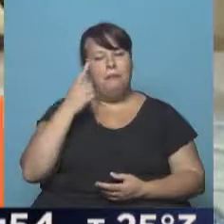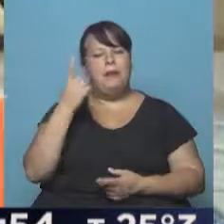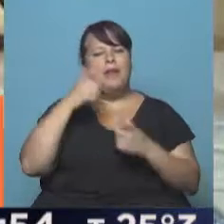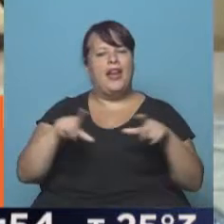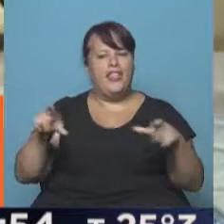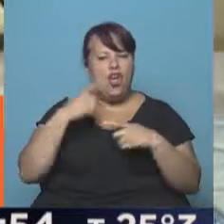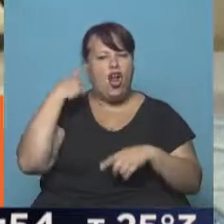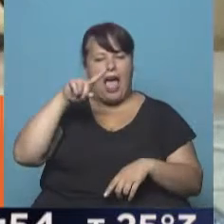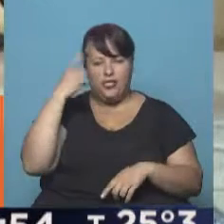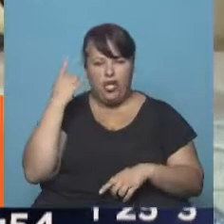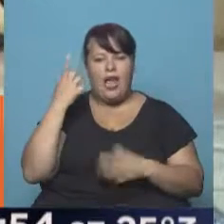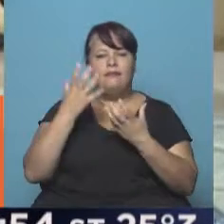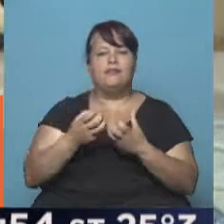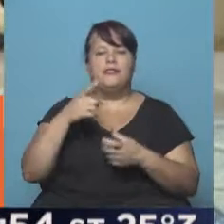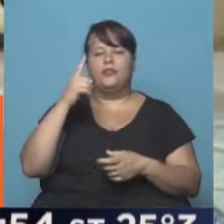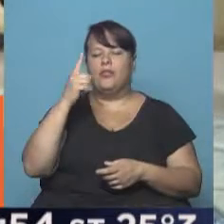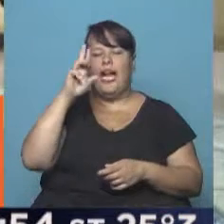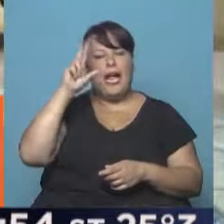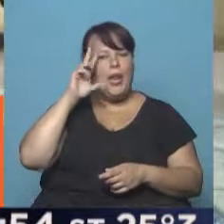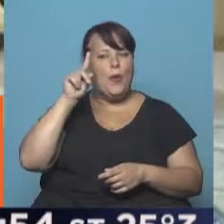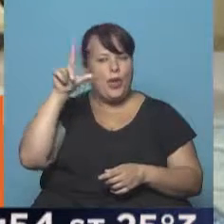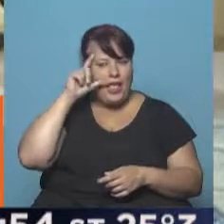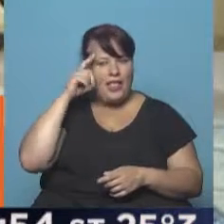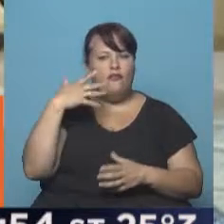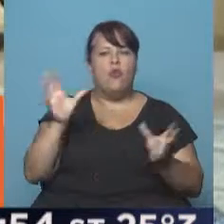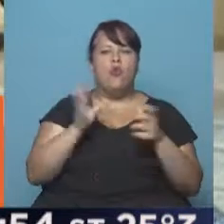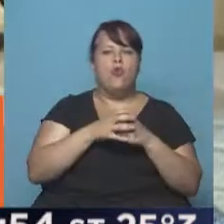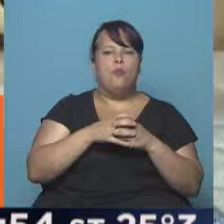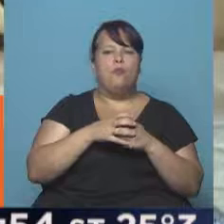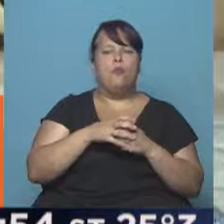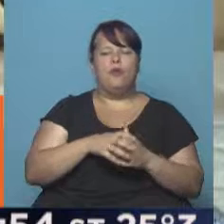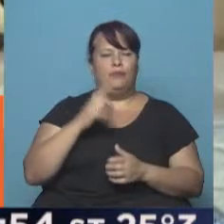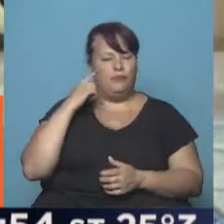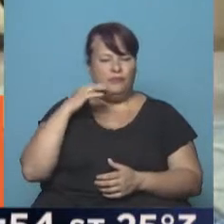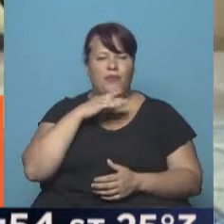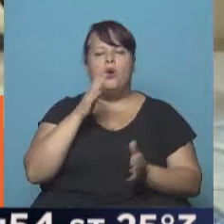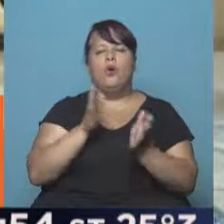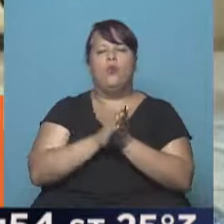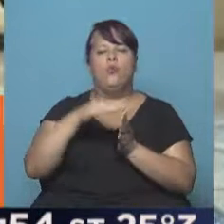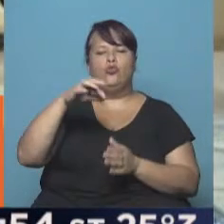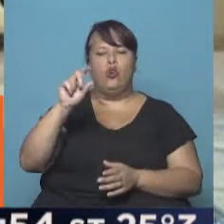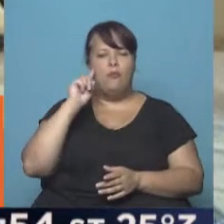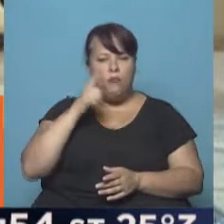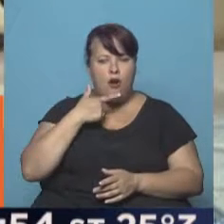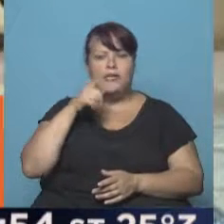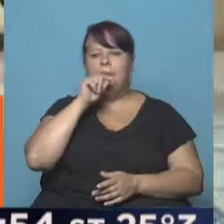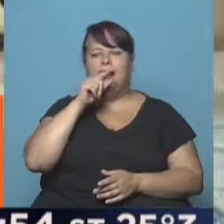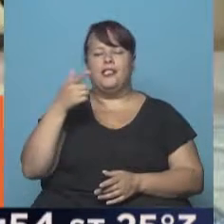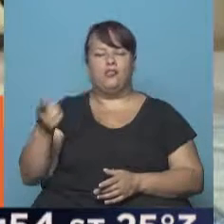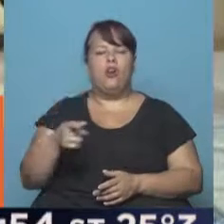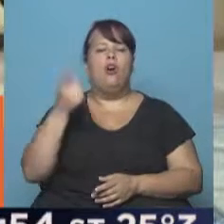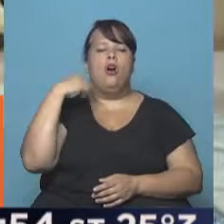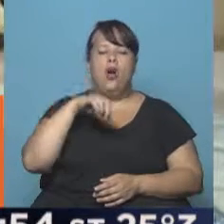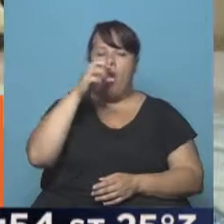rock nacional a la grabación del simple Rebelde, realizada por el grupo Los Beatniks, junto a Morris y a Pajarito Sahagún. A